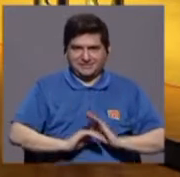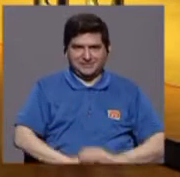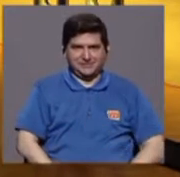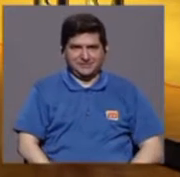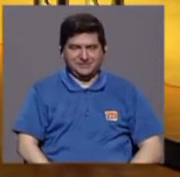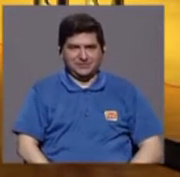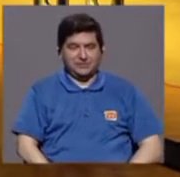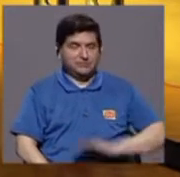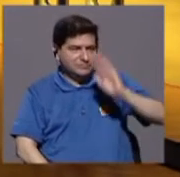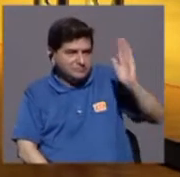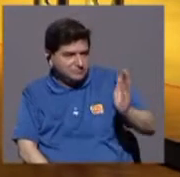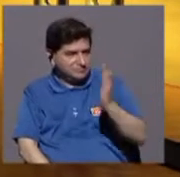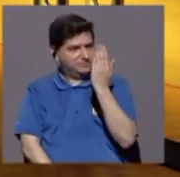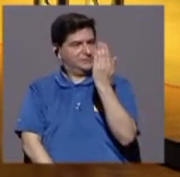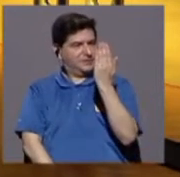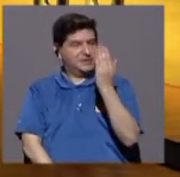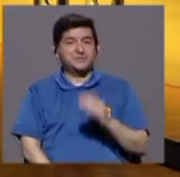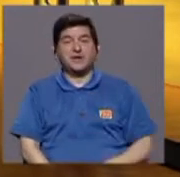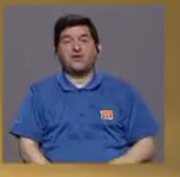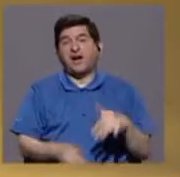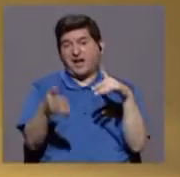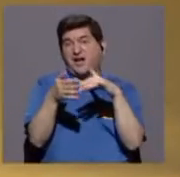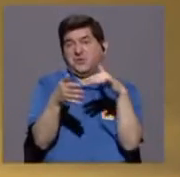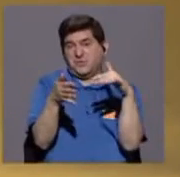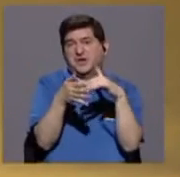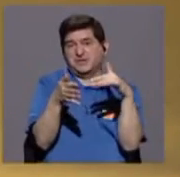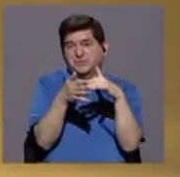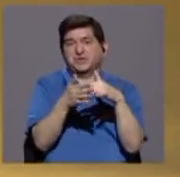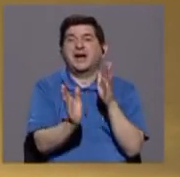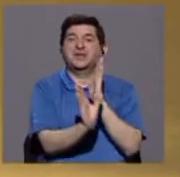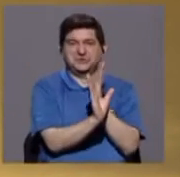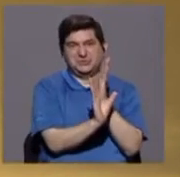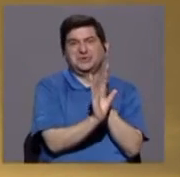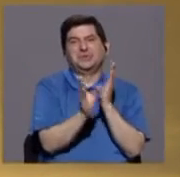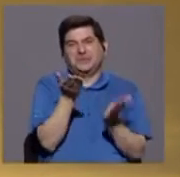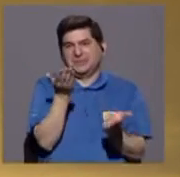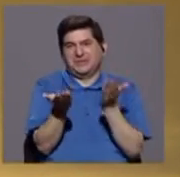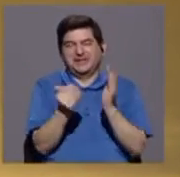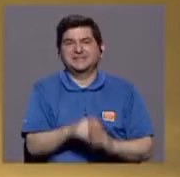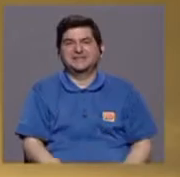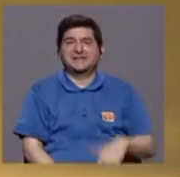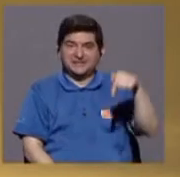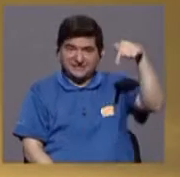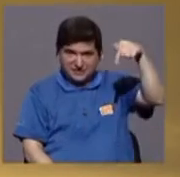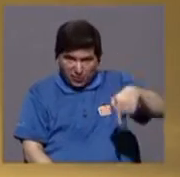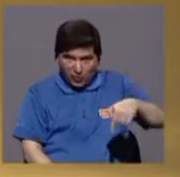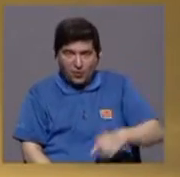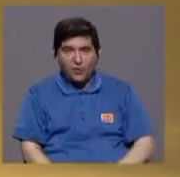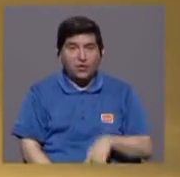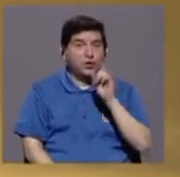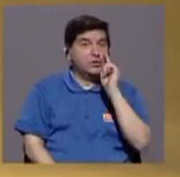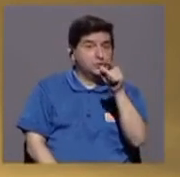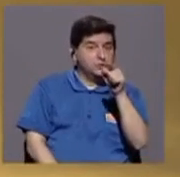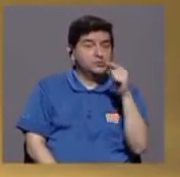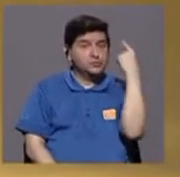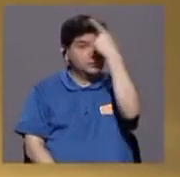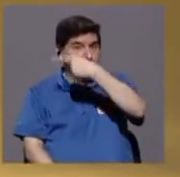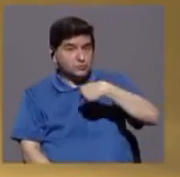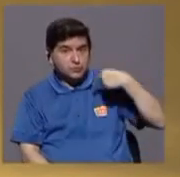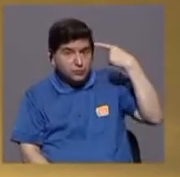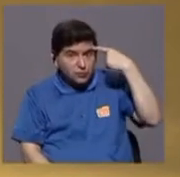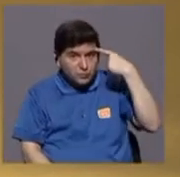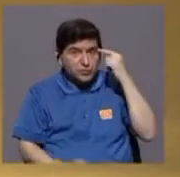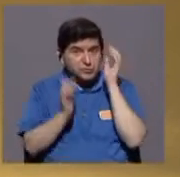Si el espejo estudió psicología, entonces hoy tu cara está